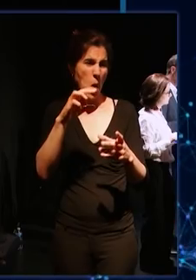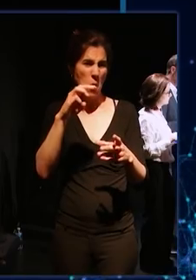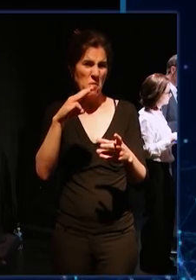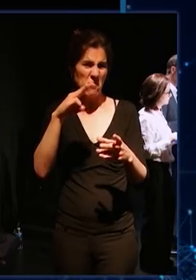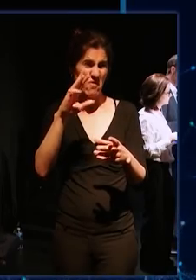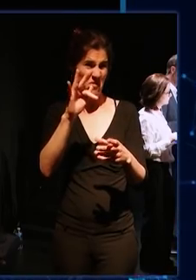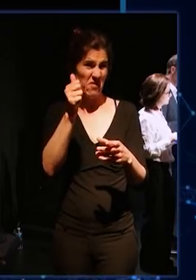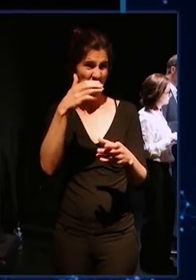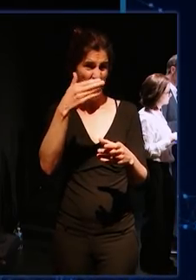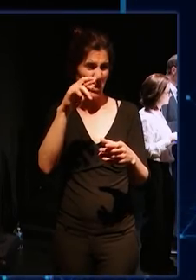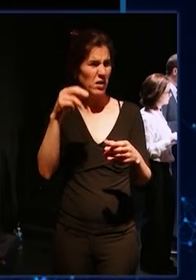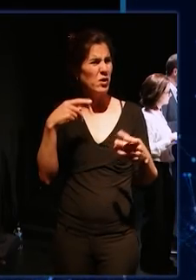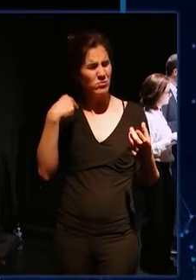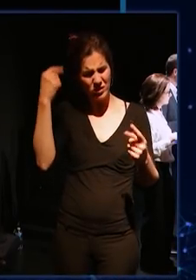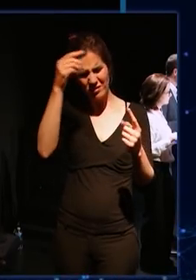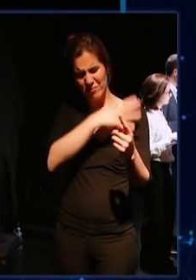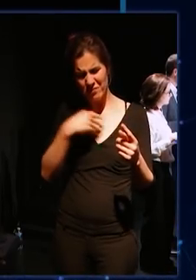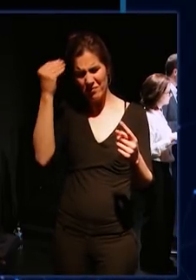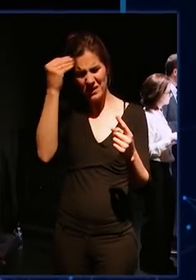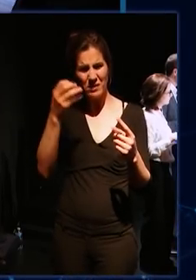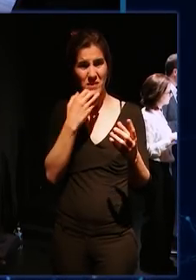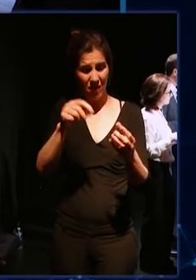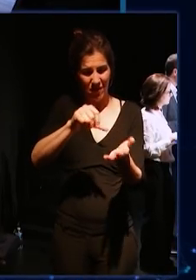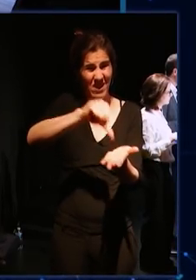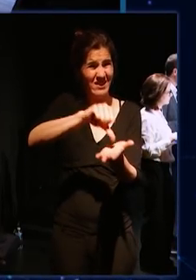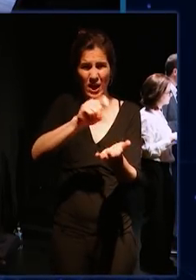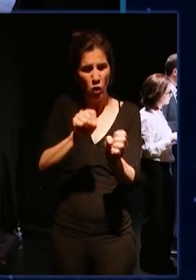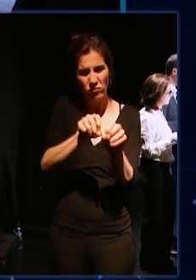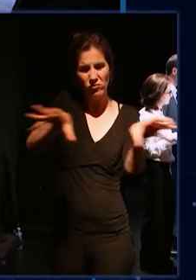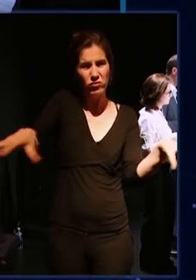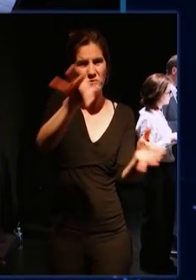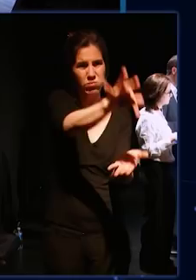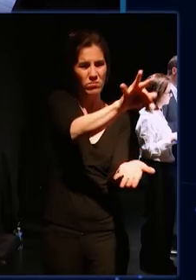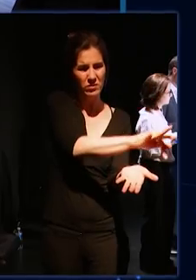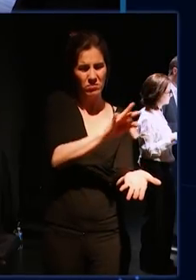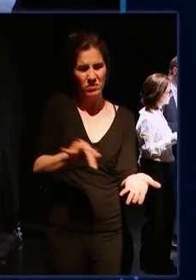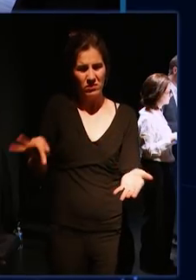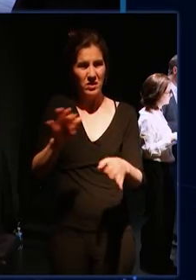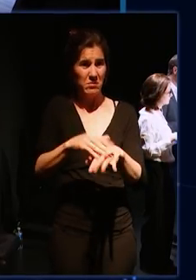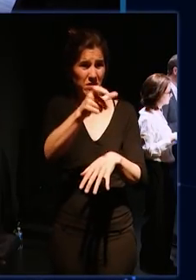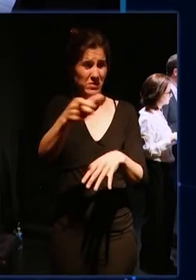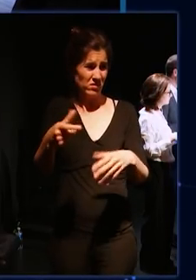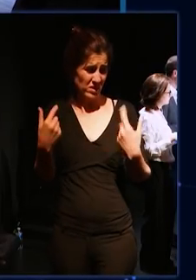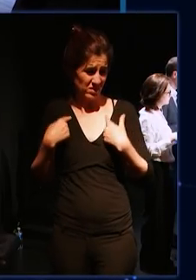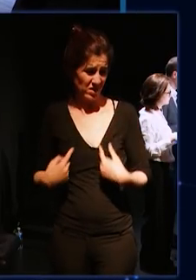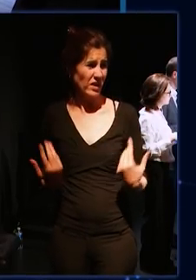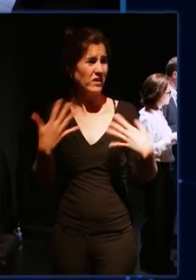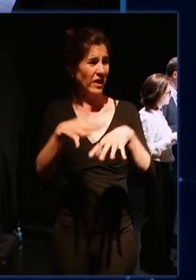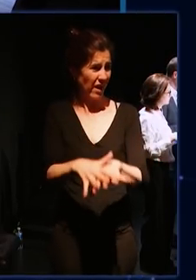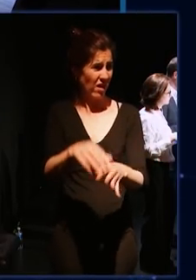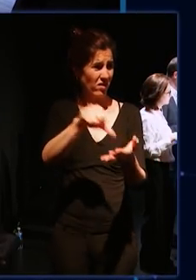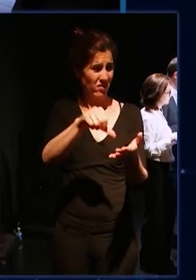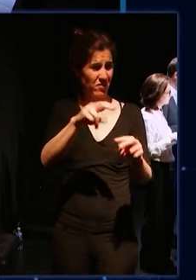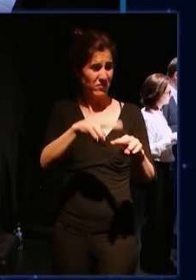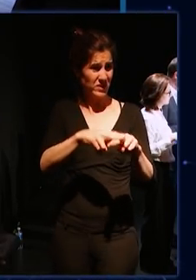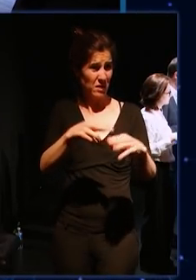la fiesta mayor a los barrios, es decir, descentralizar. Con esto conseguiríamos que la gente de los barrios se sienta más integrada con la fiesta mayor y también que la propia